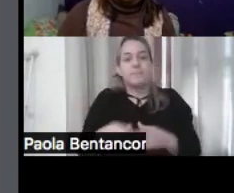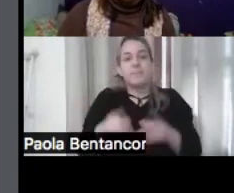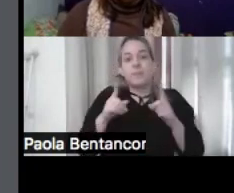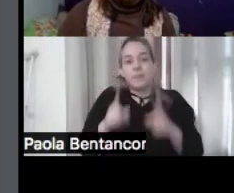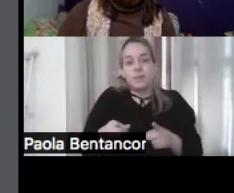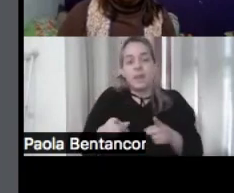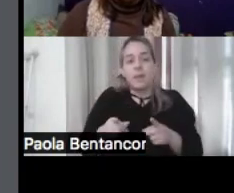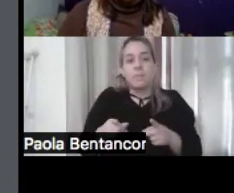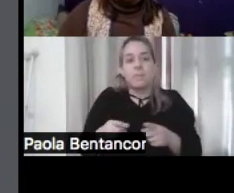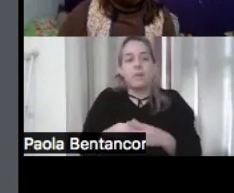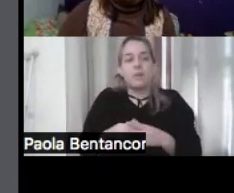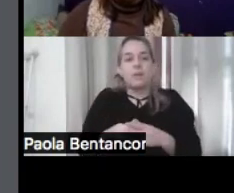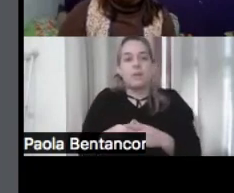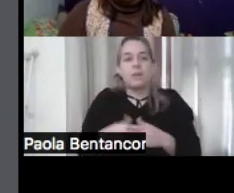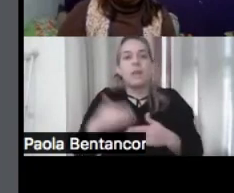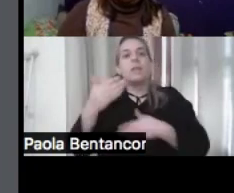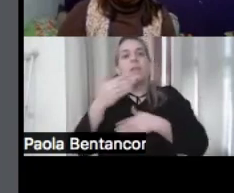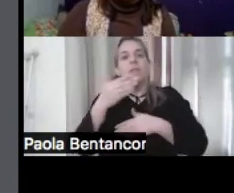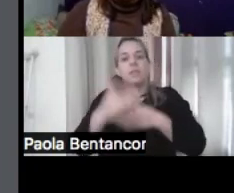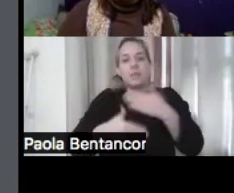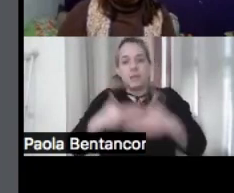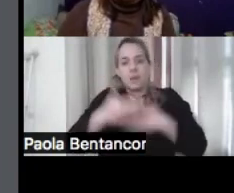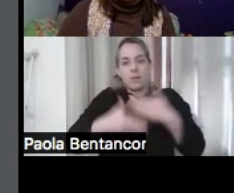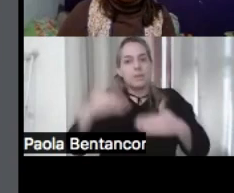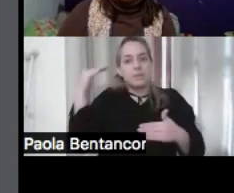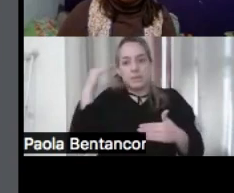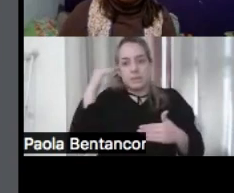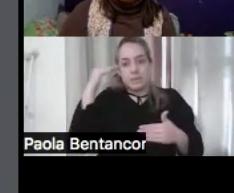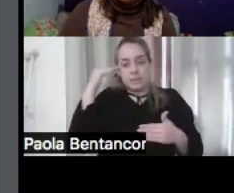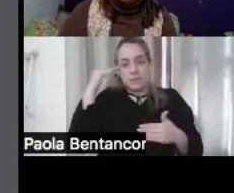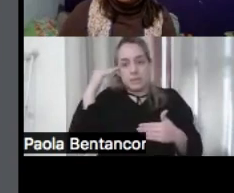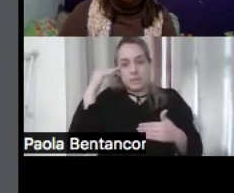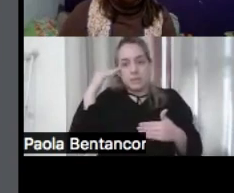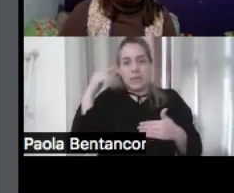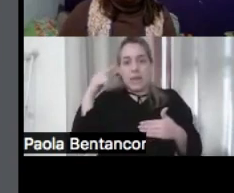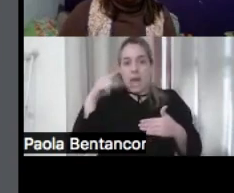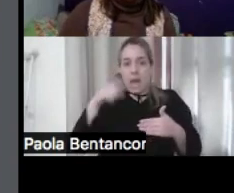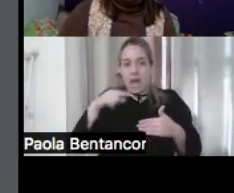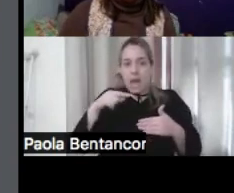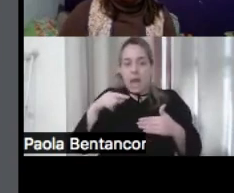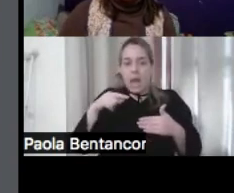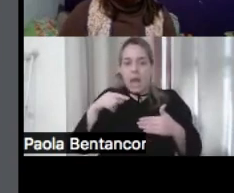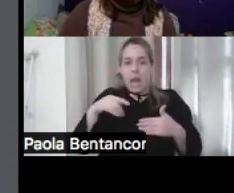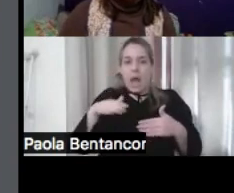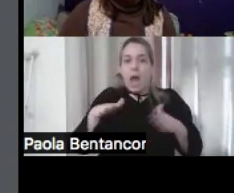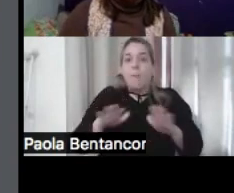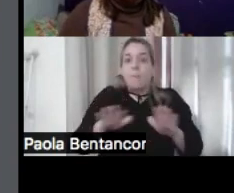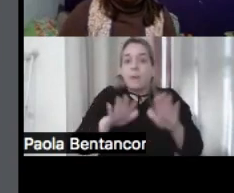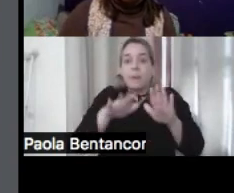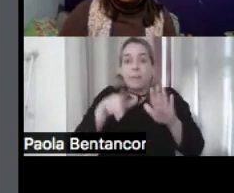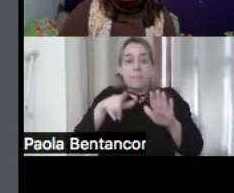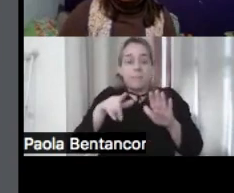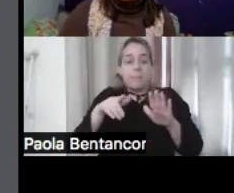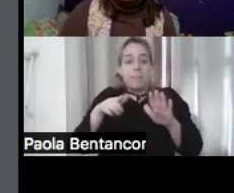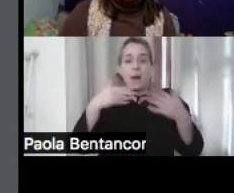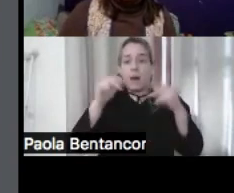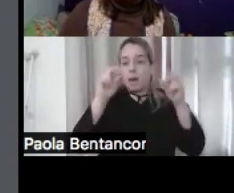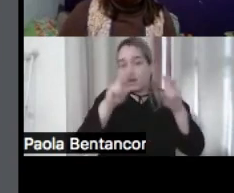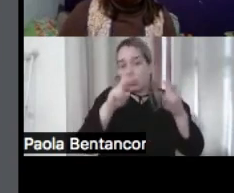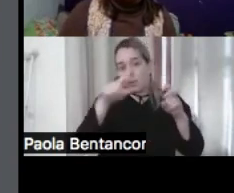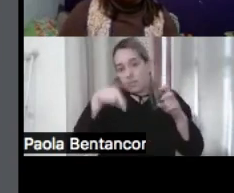también la discapacidad psíquica, que acá, preparando esta charla, me encontré con una grata sorpresa, y es que hasta el año